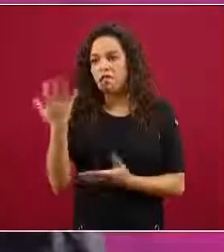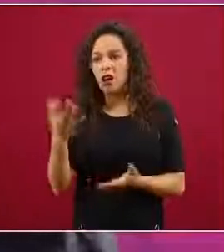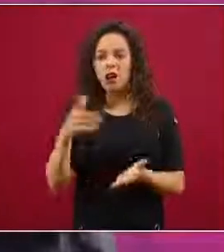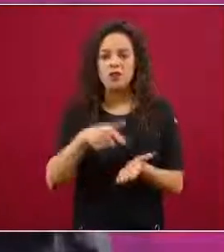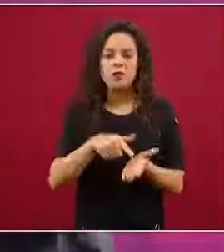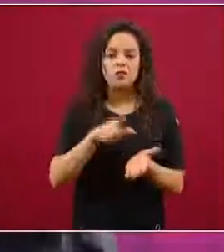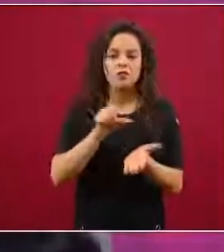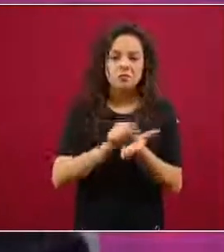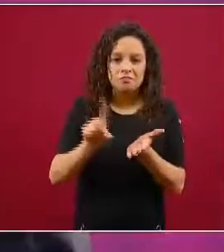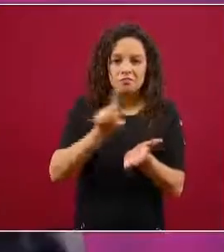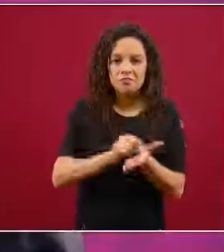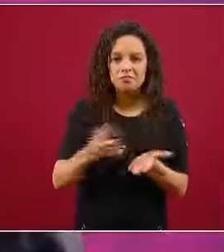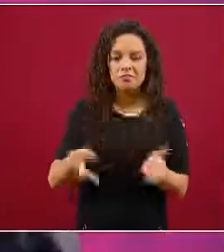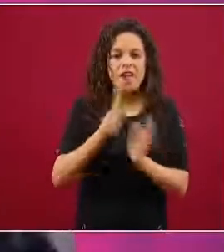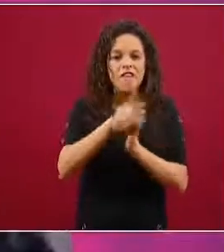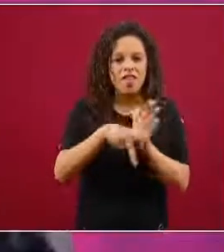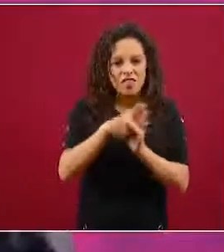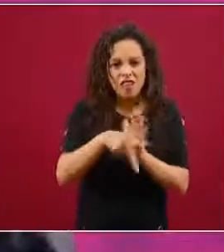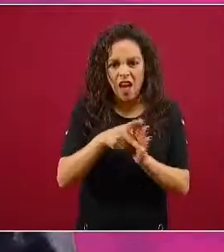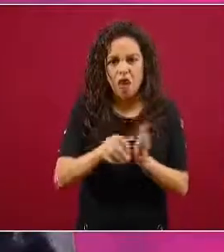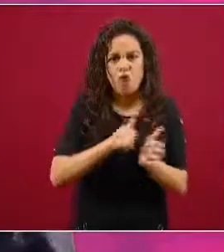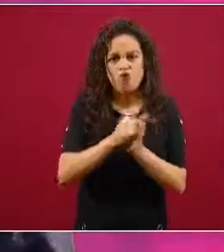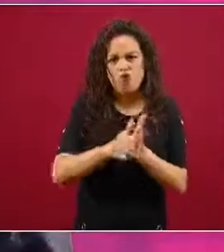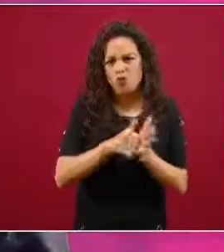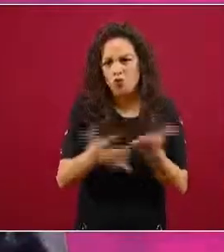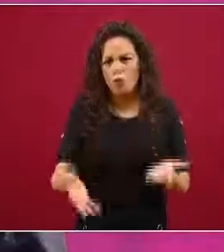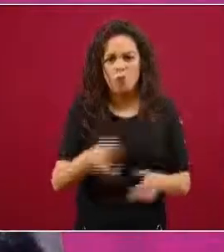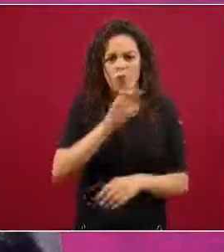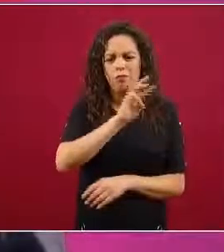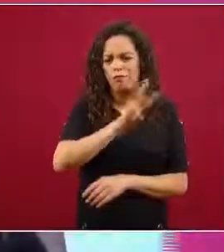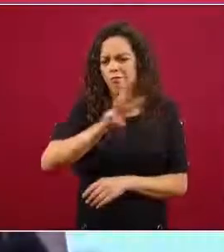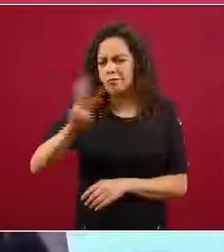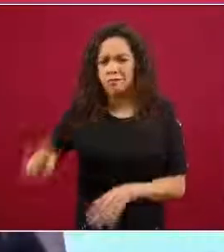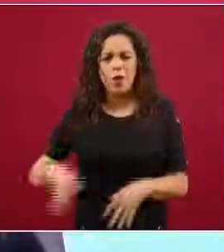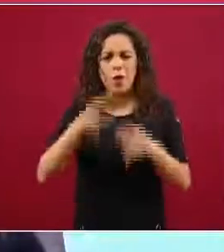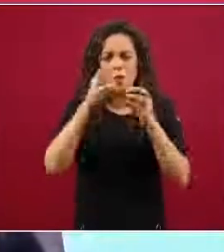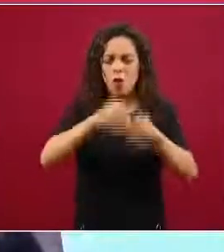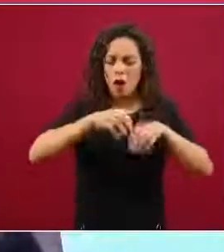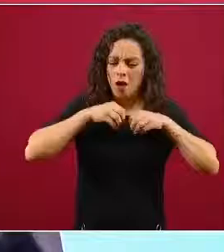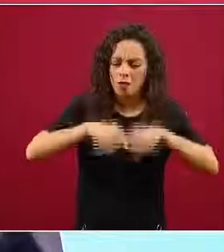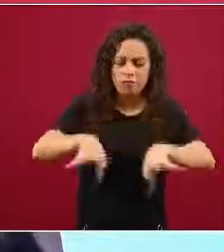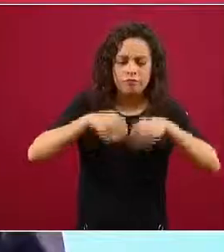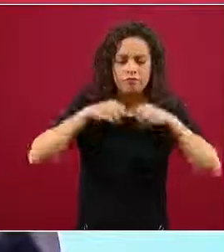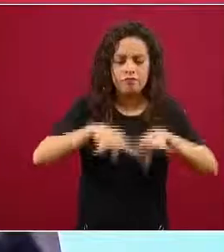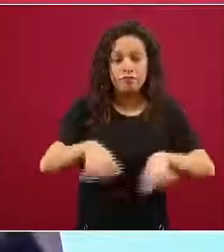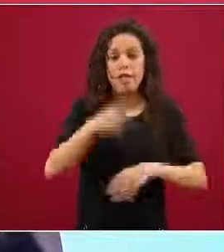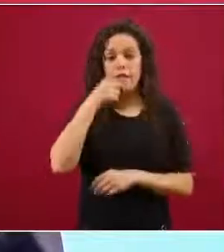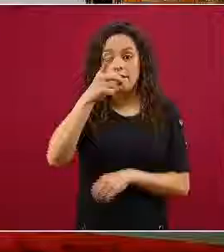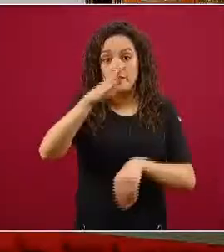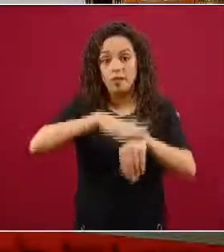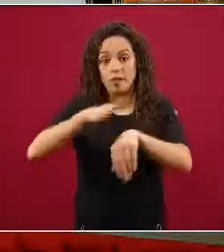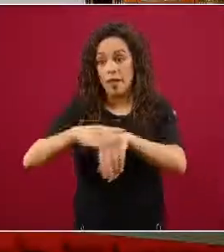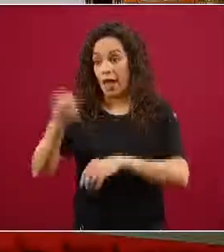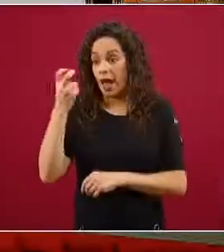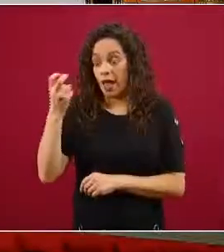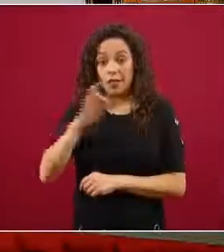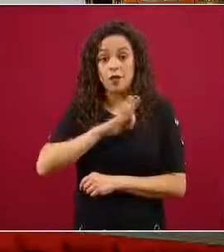el internet, páginas, etcétera, la idea de que este producto podría ser benéfico para